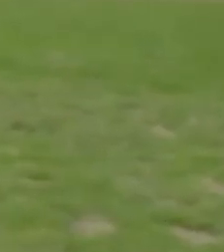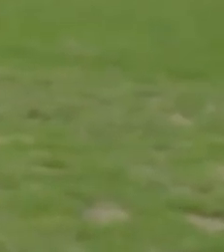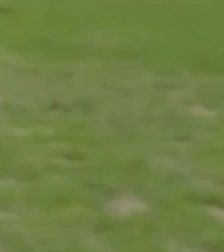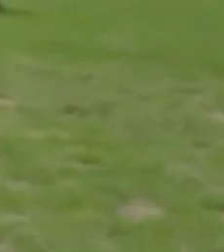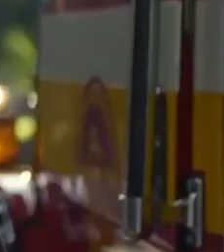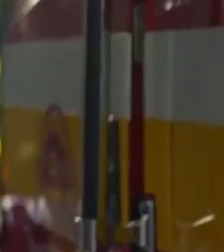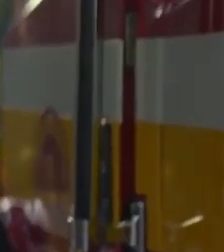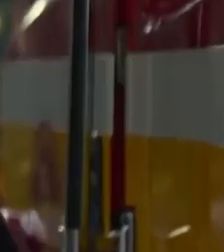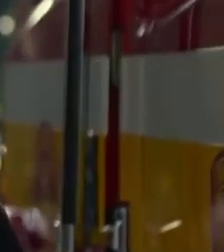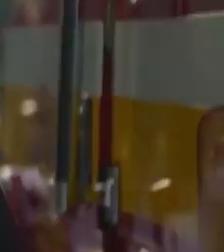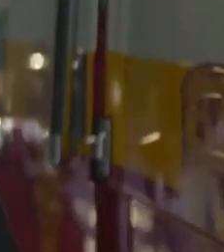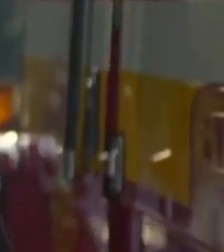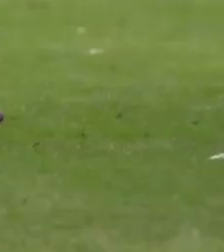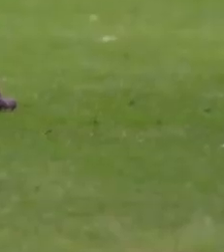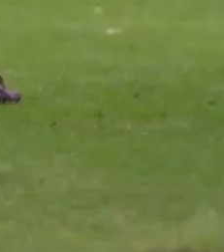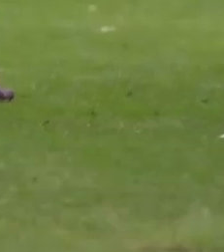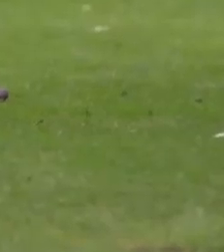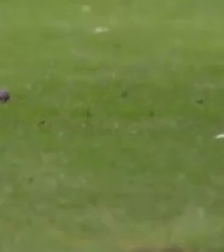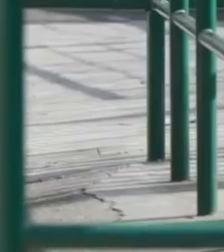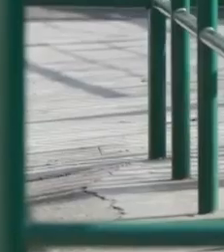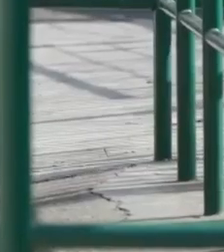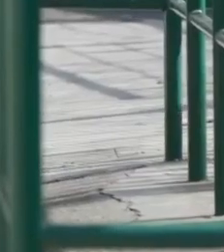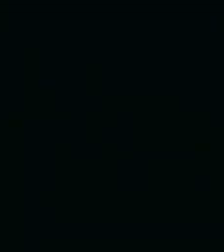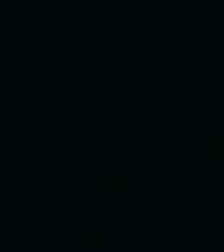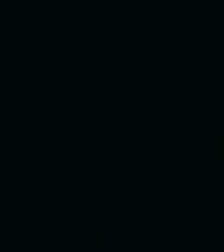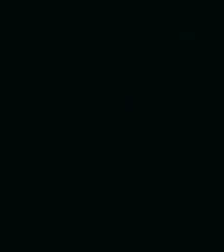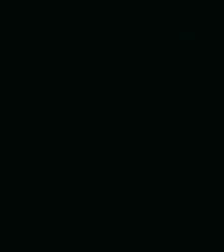étnica y social de méxico y el mundo